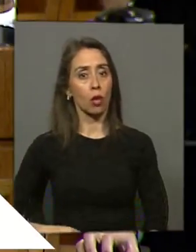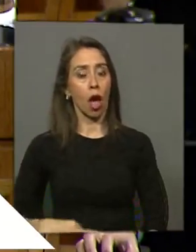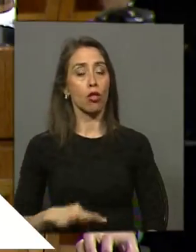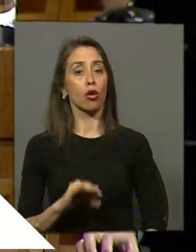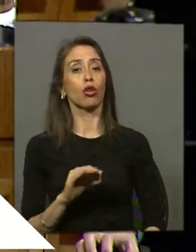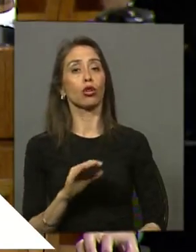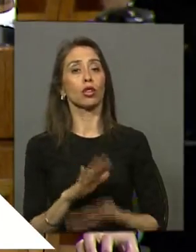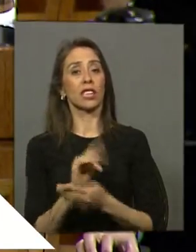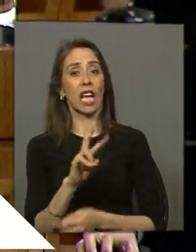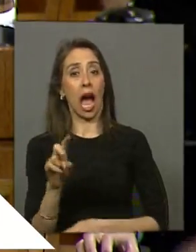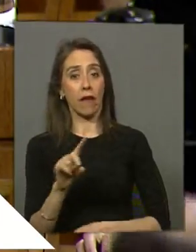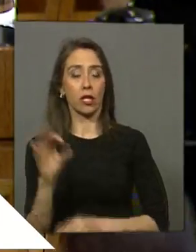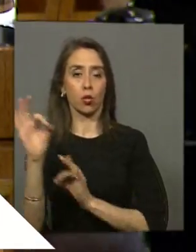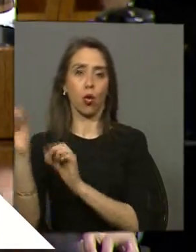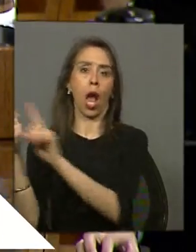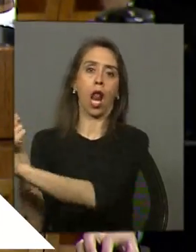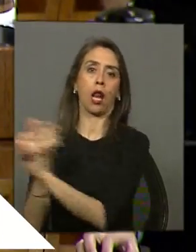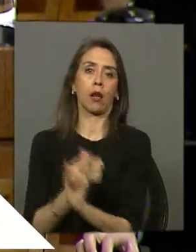Gracias, presidente, ha dicho.